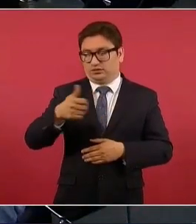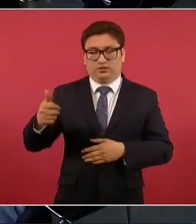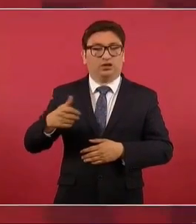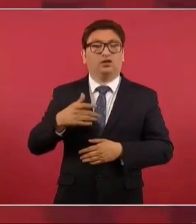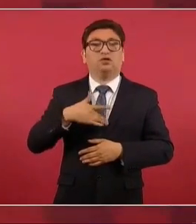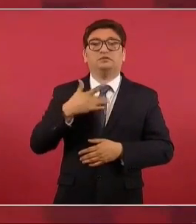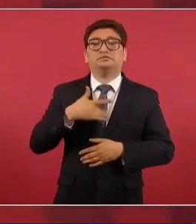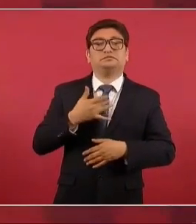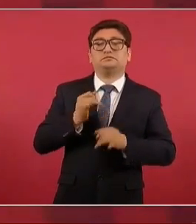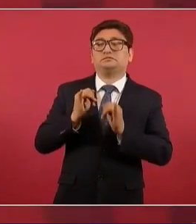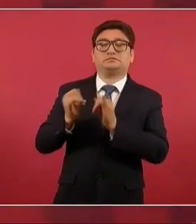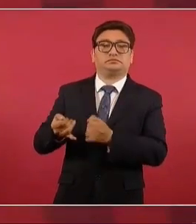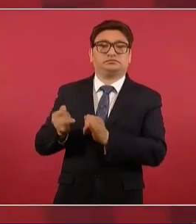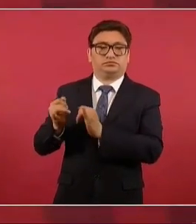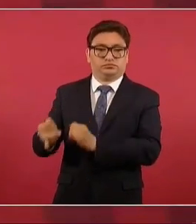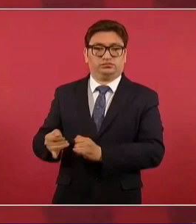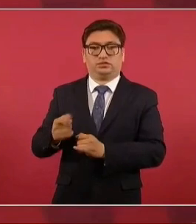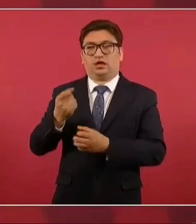individualistas,